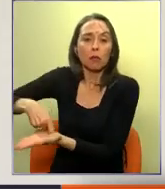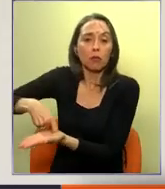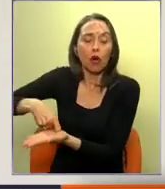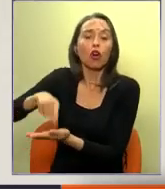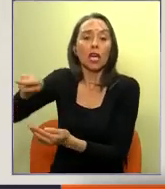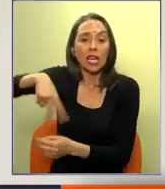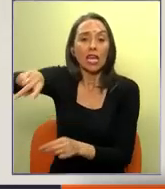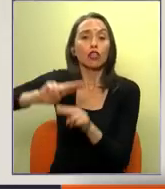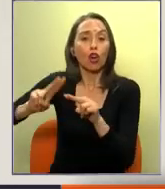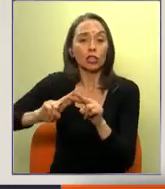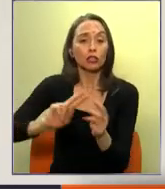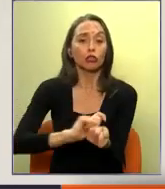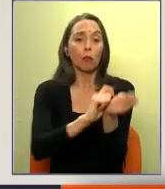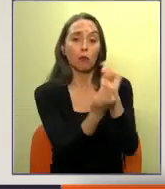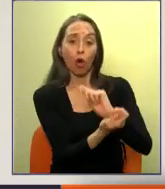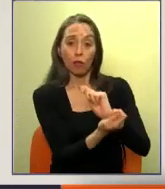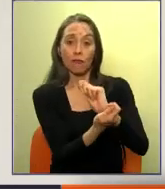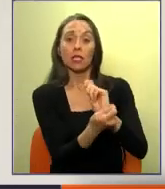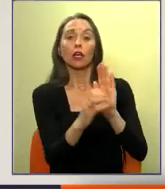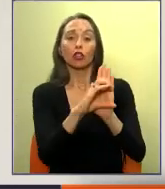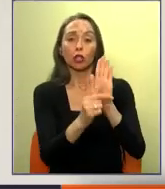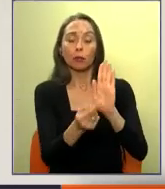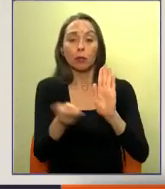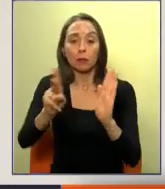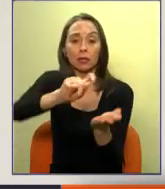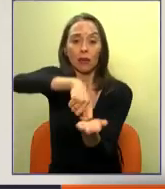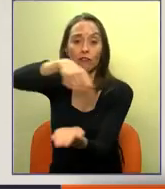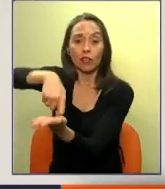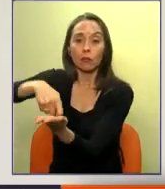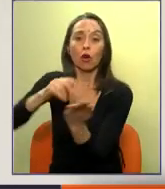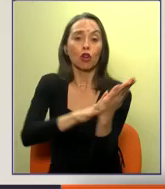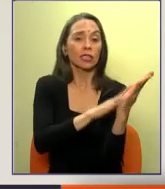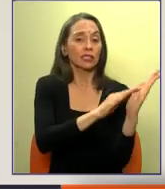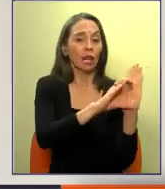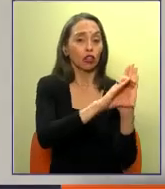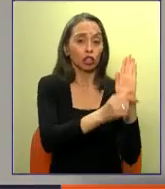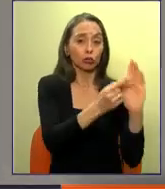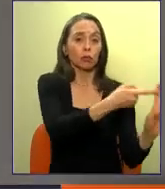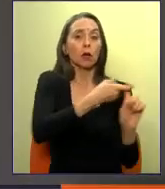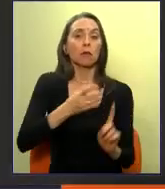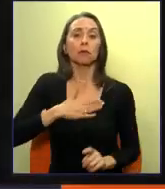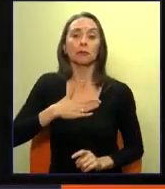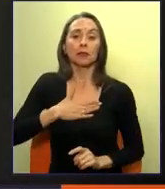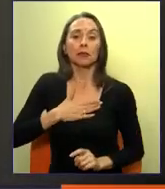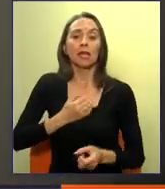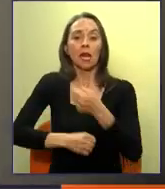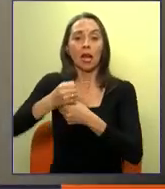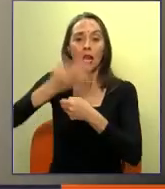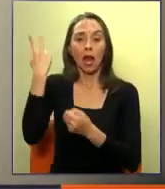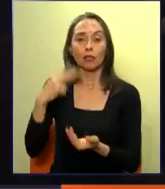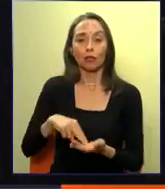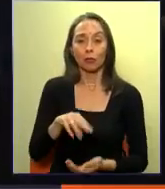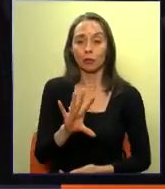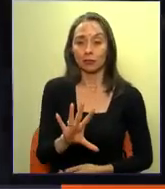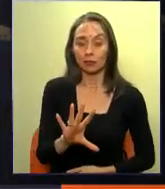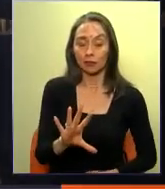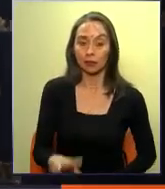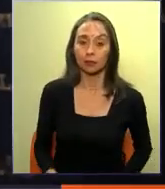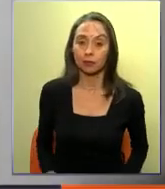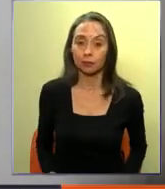hicieron una reforma que les permitiera firmarla y hacer propia esta Constitución el año 2005.